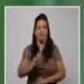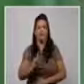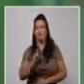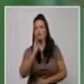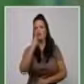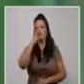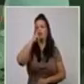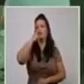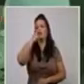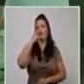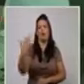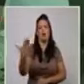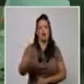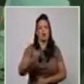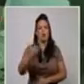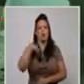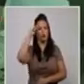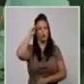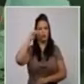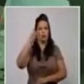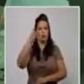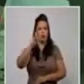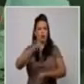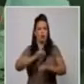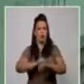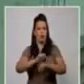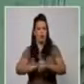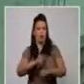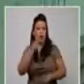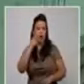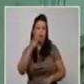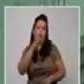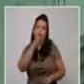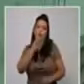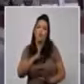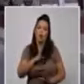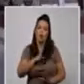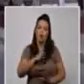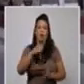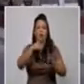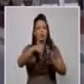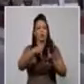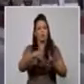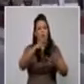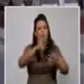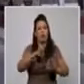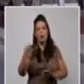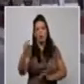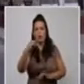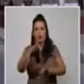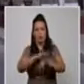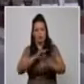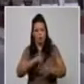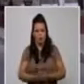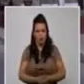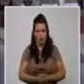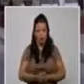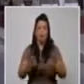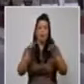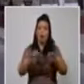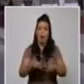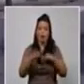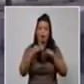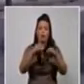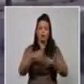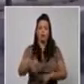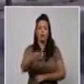solo 30 minutos a posibles portadores del nuevo coronavirus. Según datos ofrecidos por la Dirección Municipal de Salud,